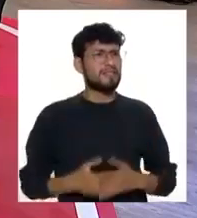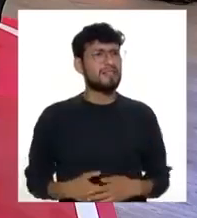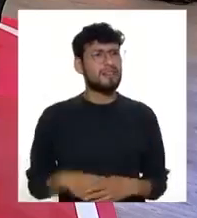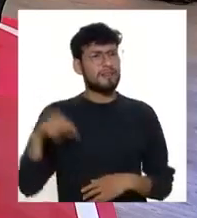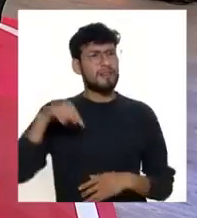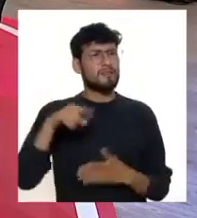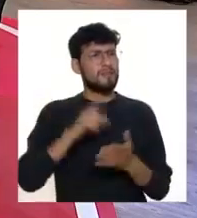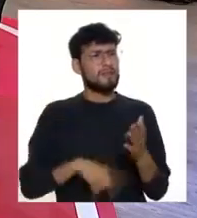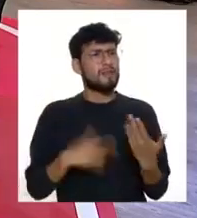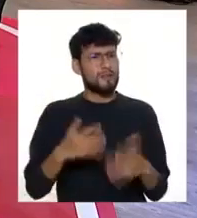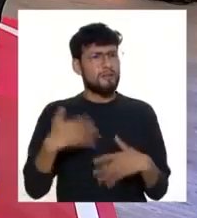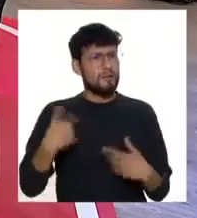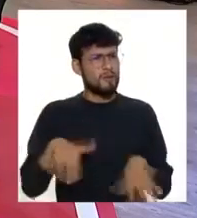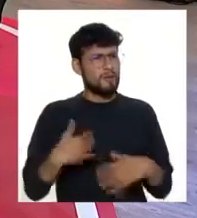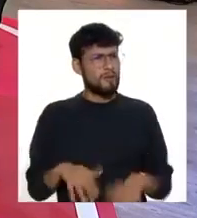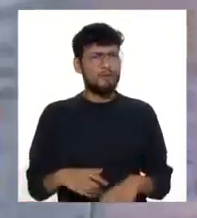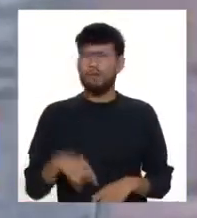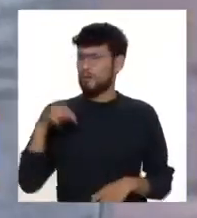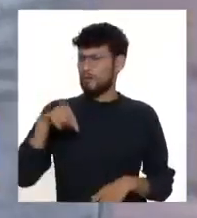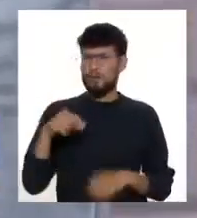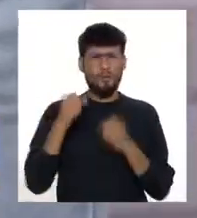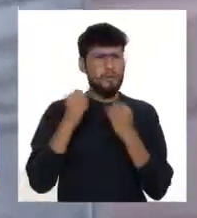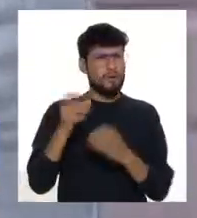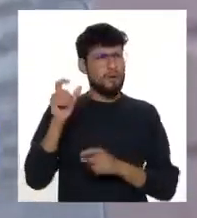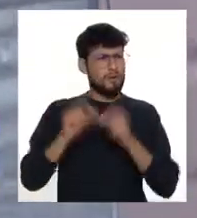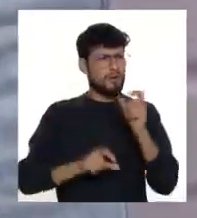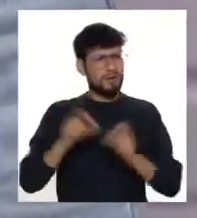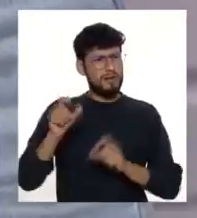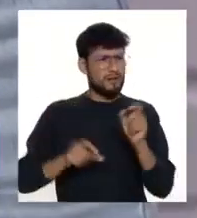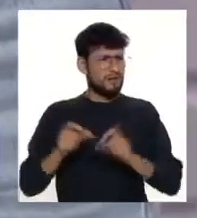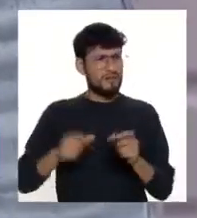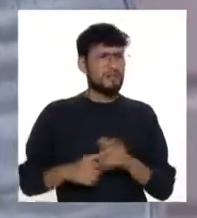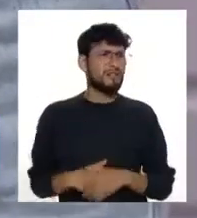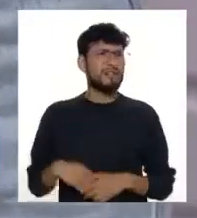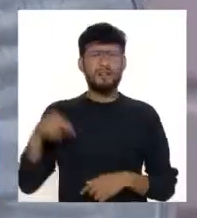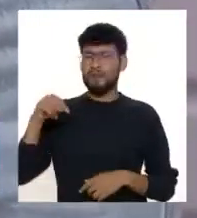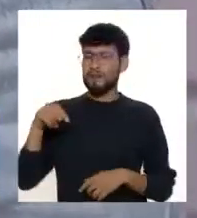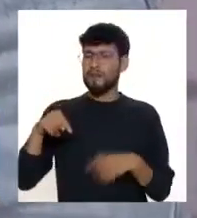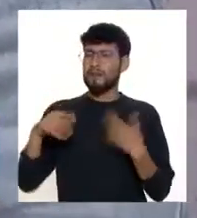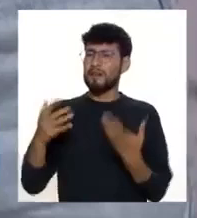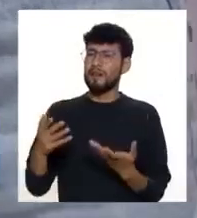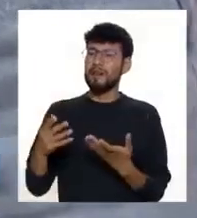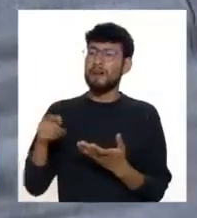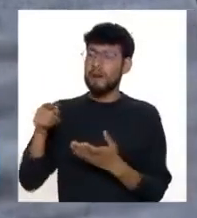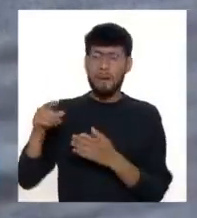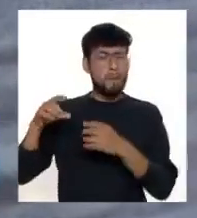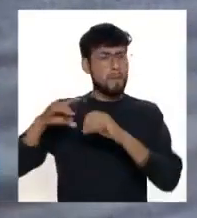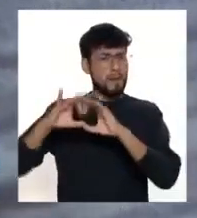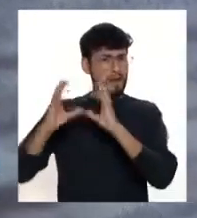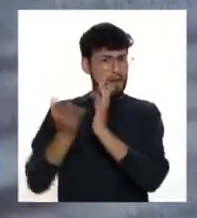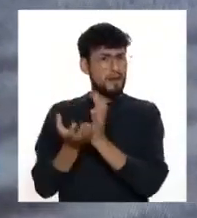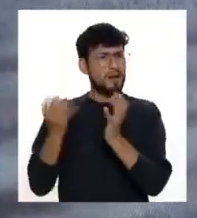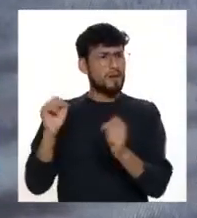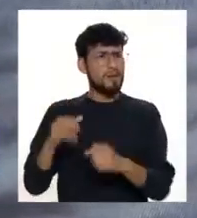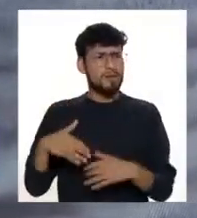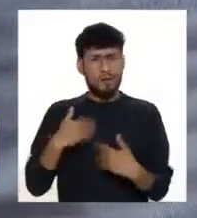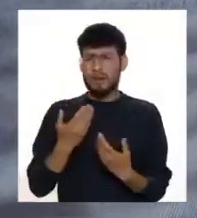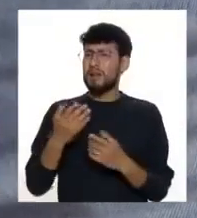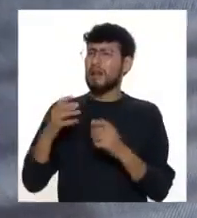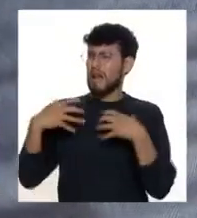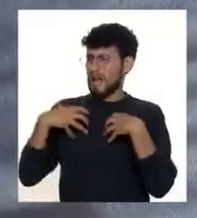esto fue uno de los productos porque muchas de las personas más aparte muy Más allá de Buscar cuidar del planeta también buscan cuidar su